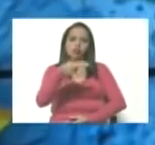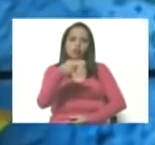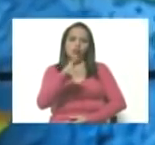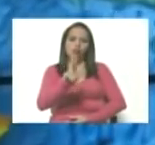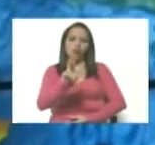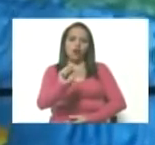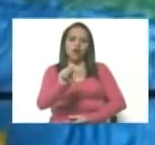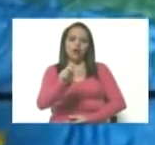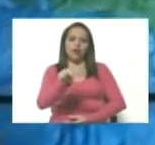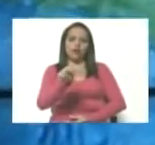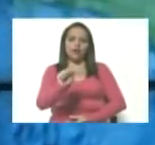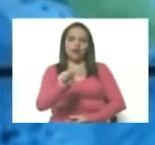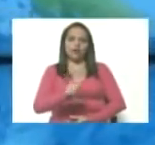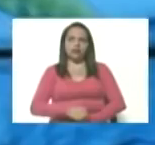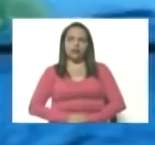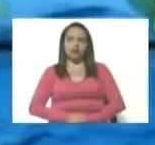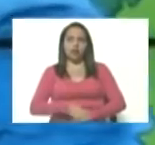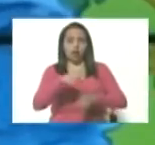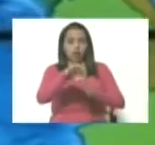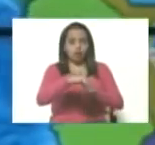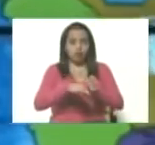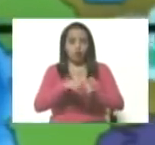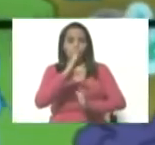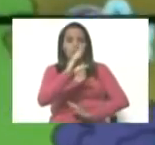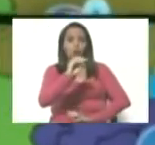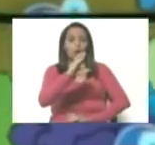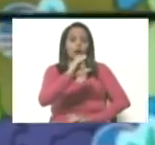No solamente cultivos de coca,